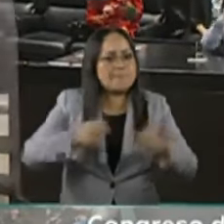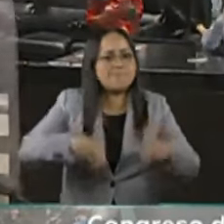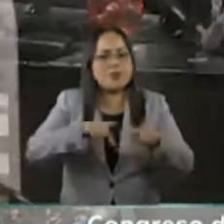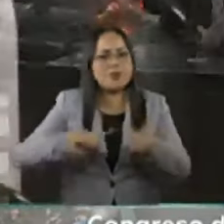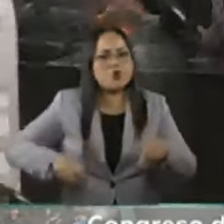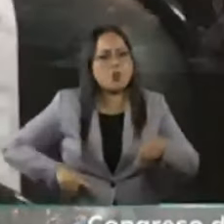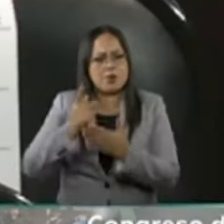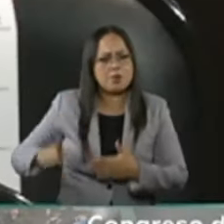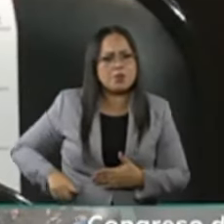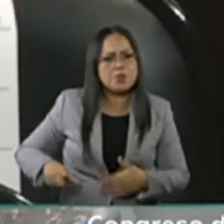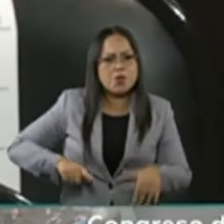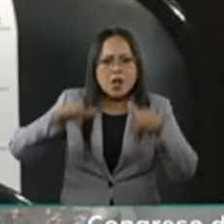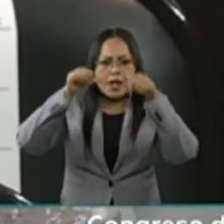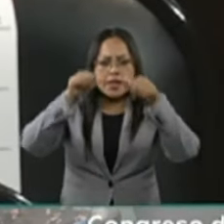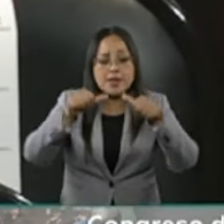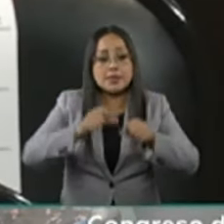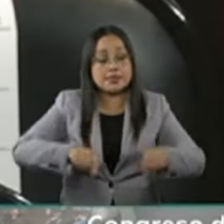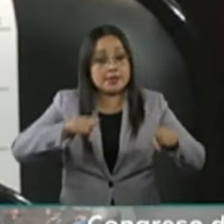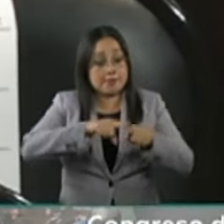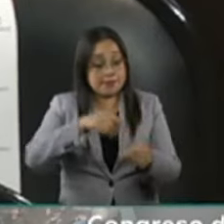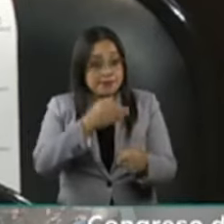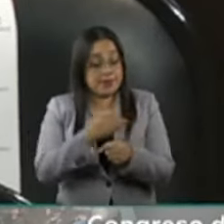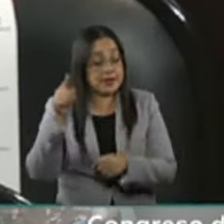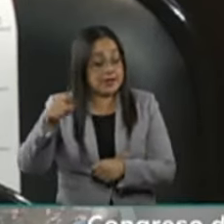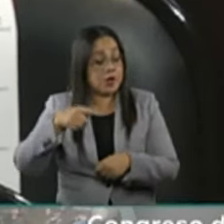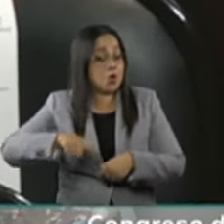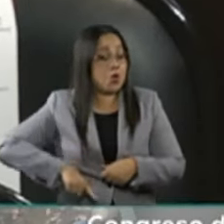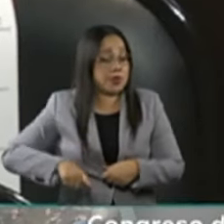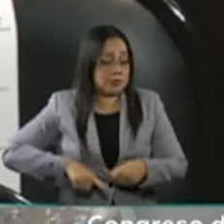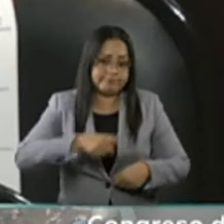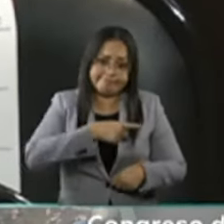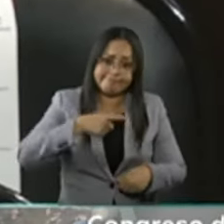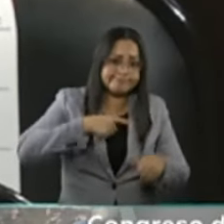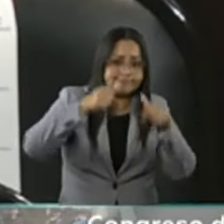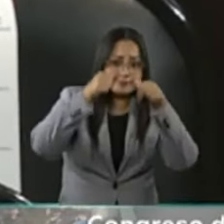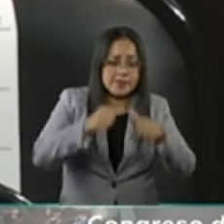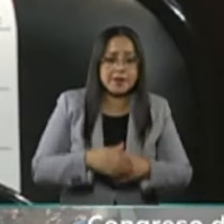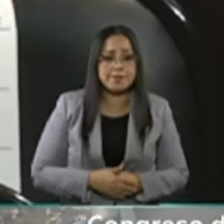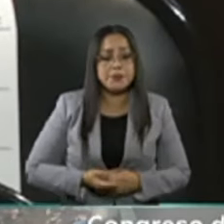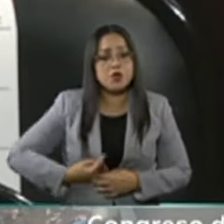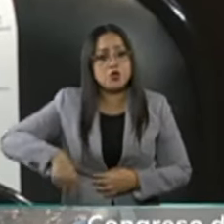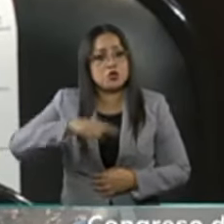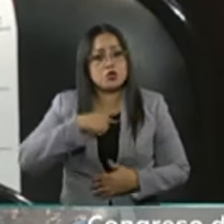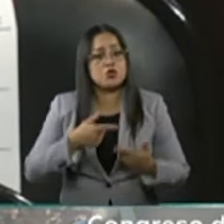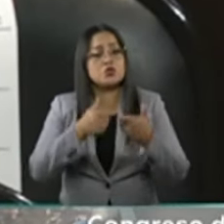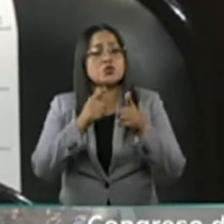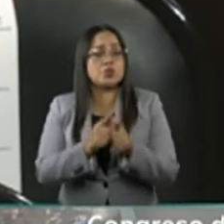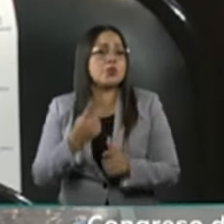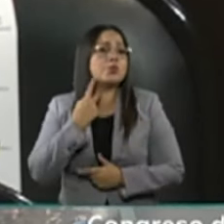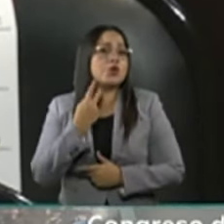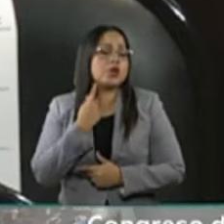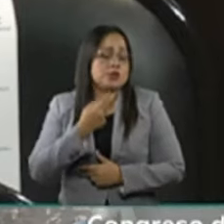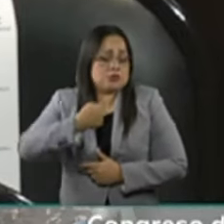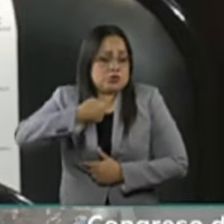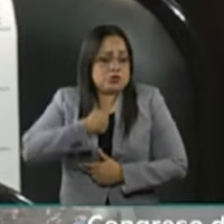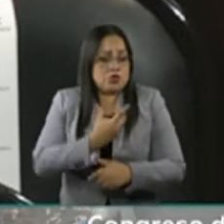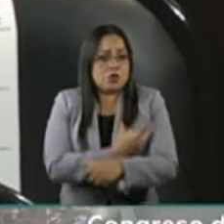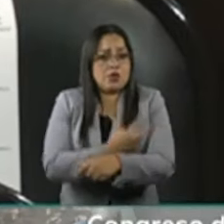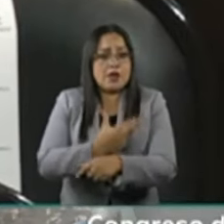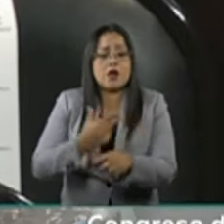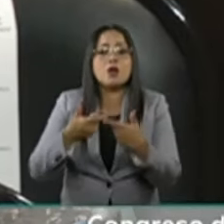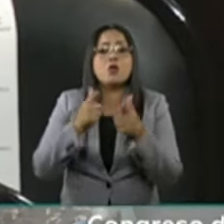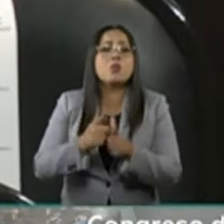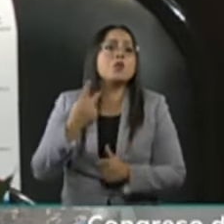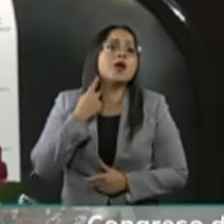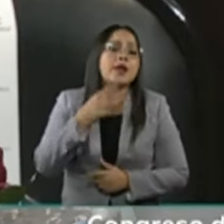gobernadores y de los gobiernos. Es un compromiso que asumo como coordinadora de la bancada